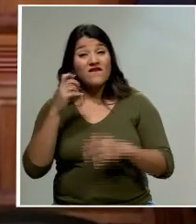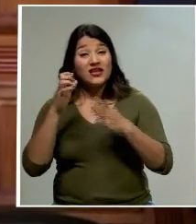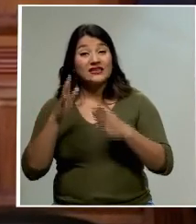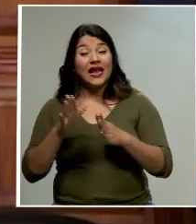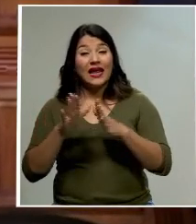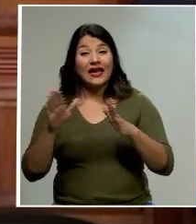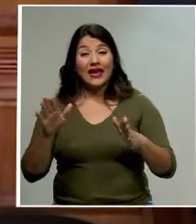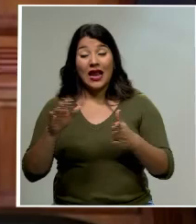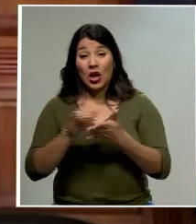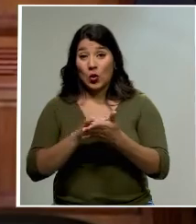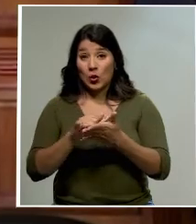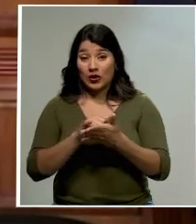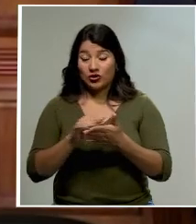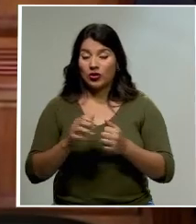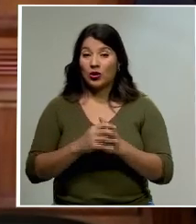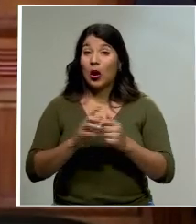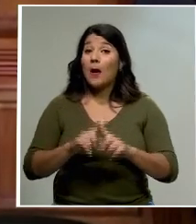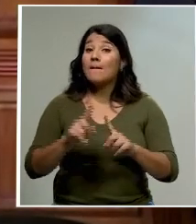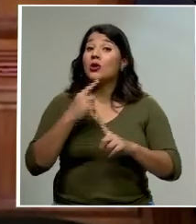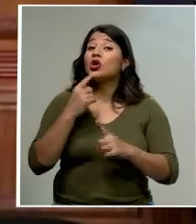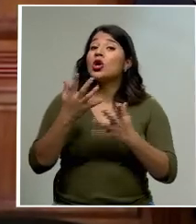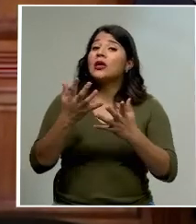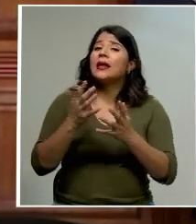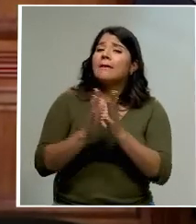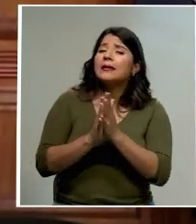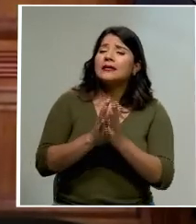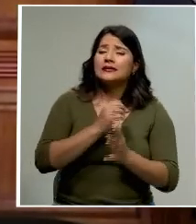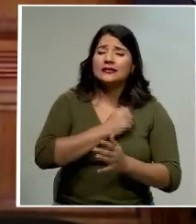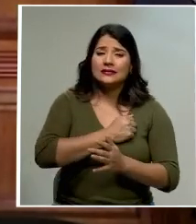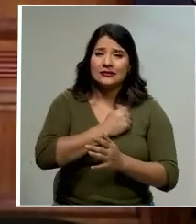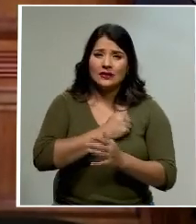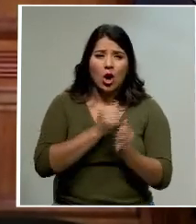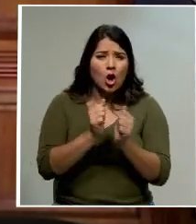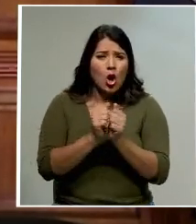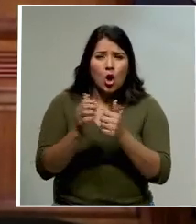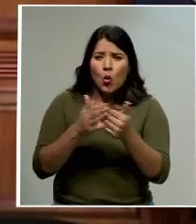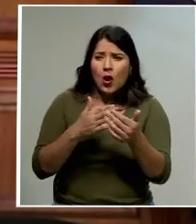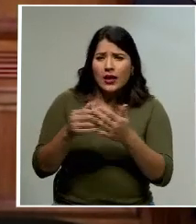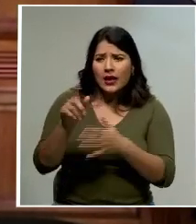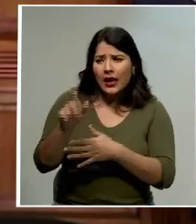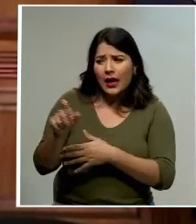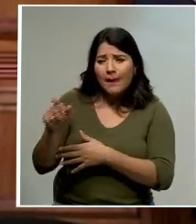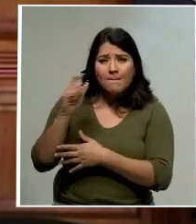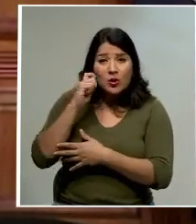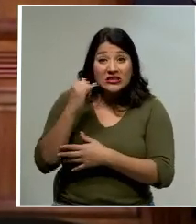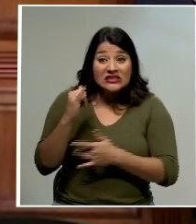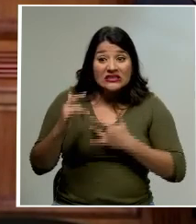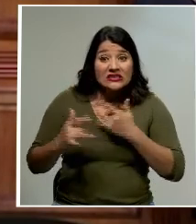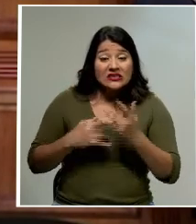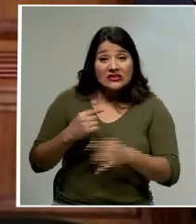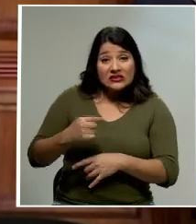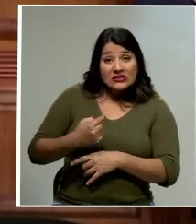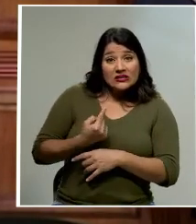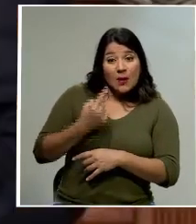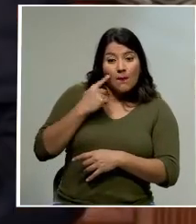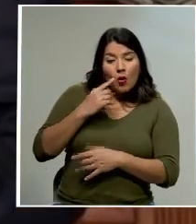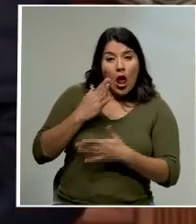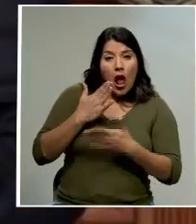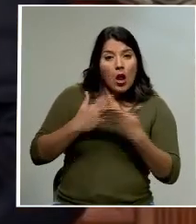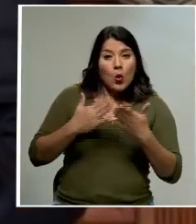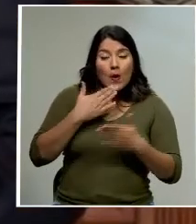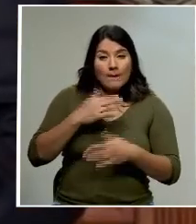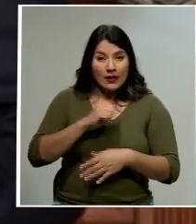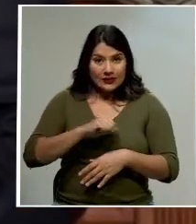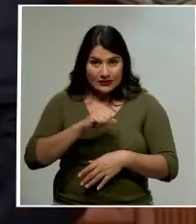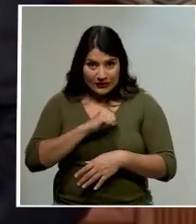General de Nueva York, pero dijo que quería disculparse profundamente con cualquier mujer que pudiera haberse sentido ofendida por sus acciones.